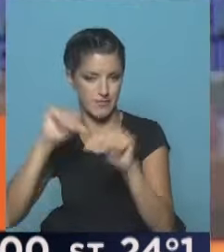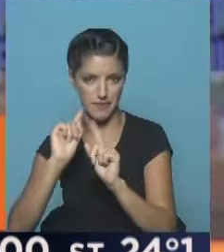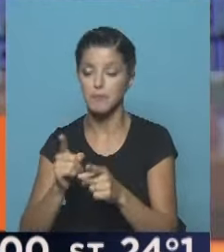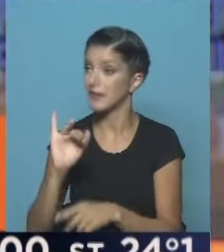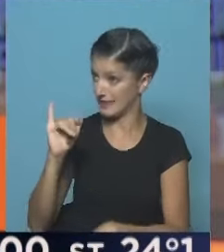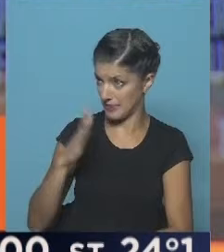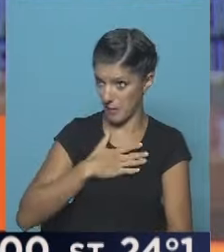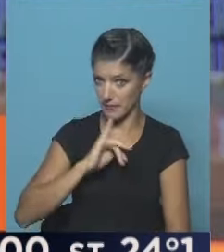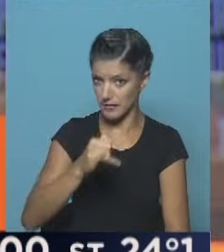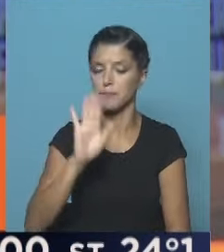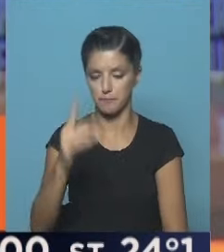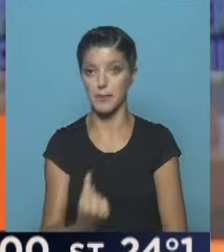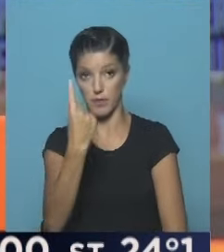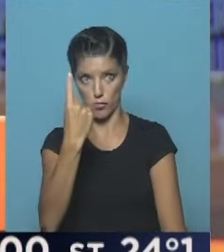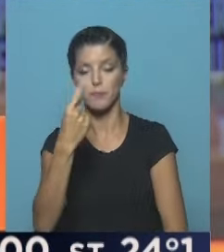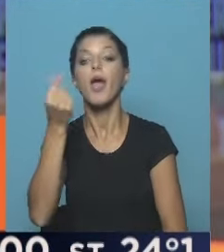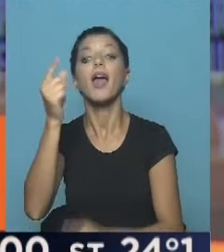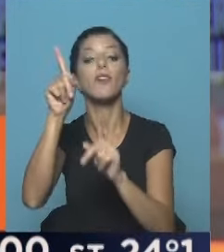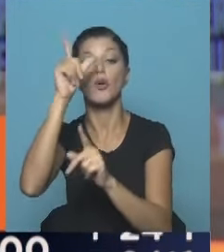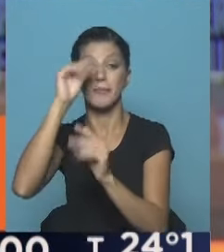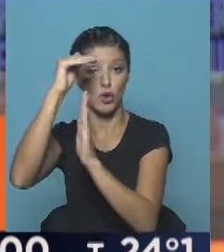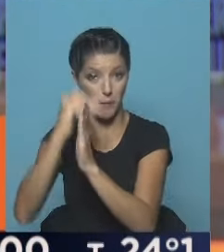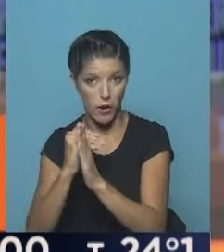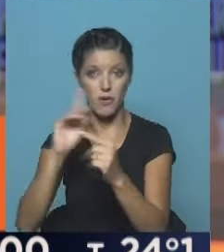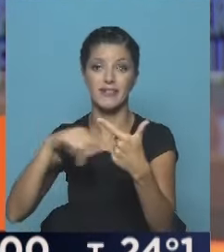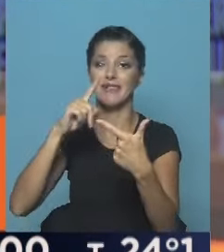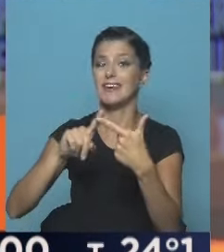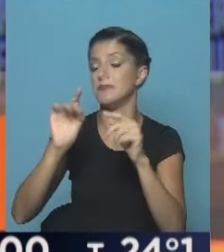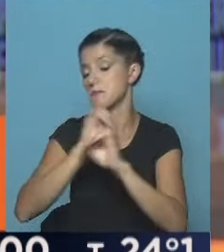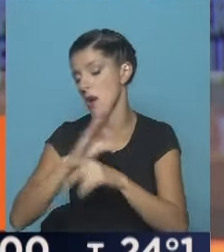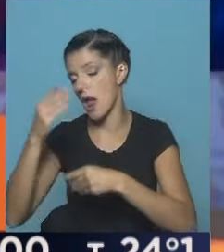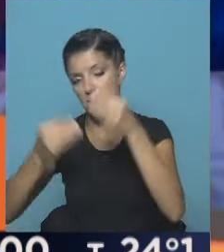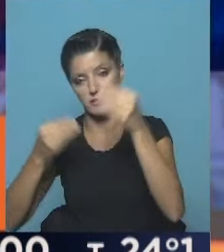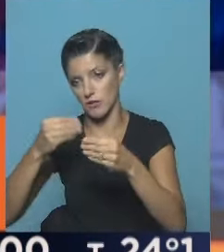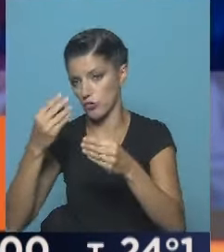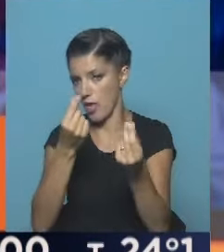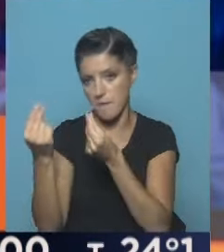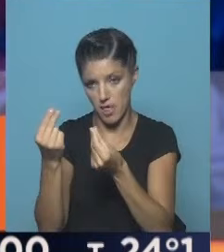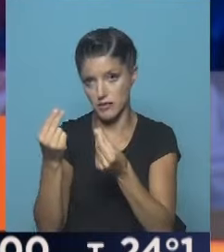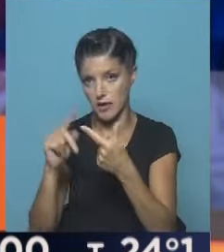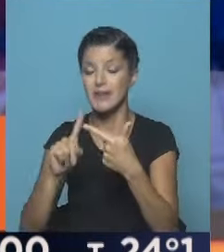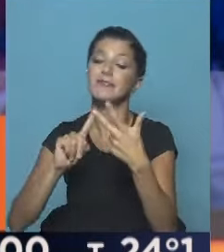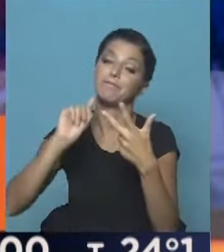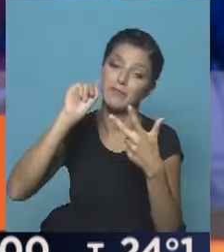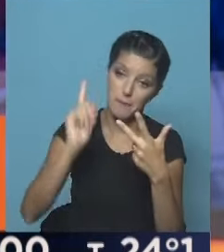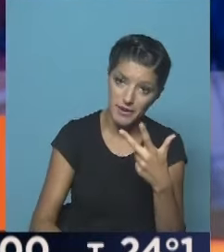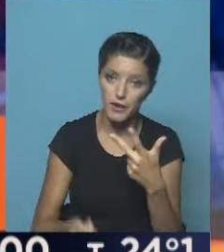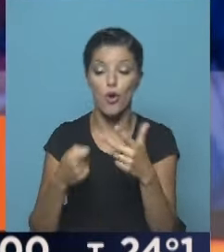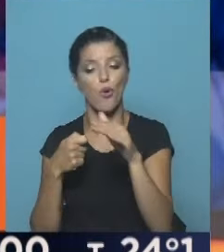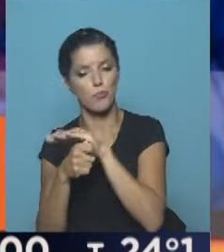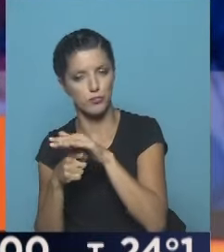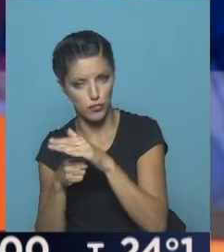decir, la baja del precio del petróleo y la malísima gestión asociada quizás con un alto grado de